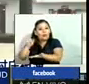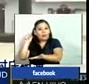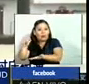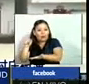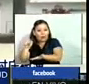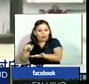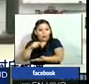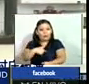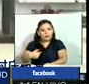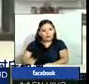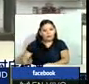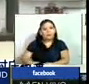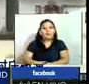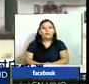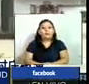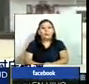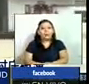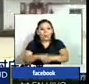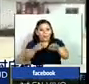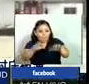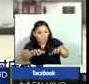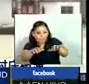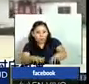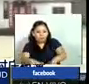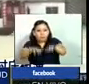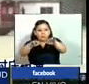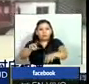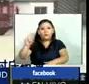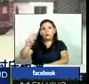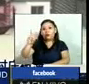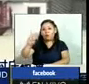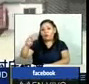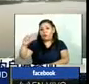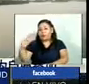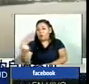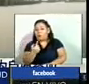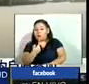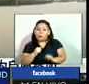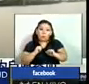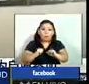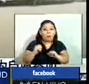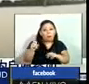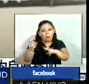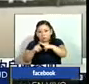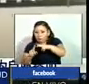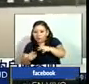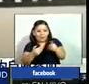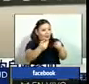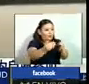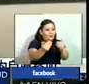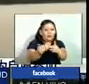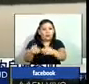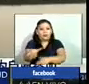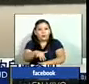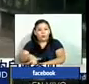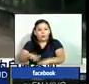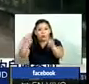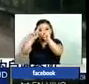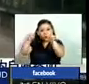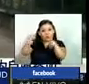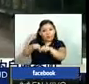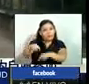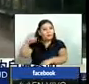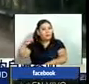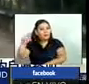provincia central de Hubei Las inundaciones han dejado más de 120 muertos o desaparecidos en varias provincias La televisora estatal